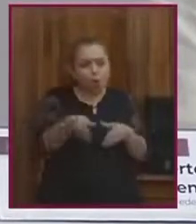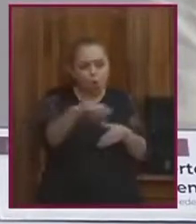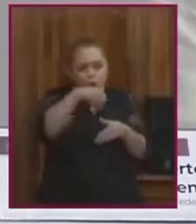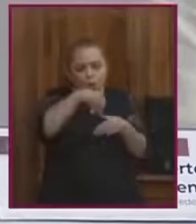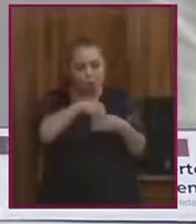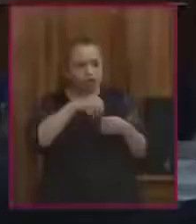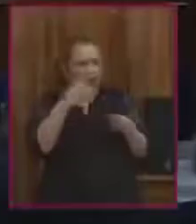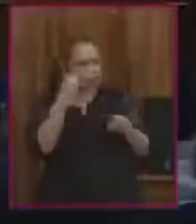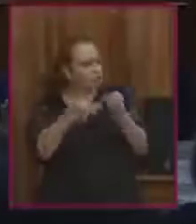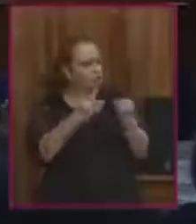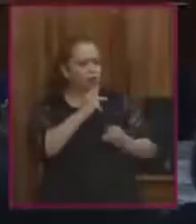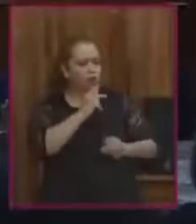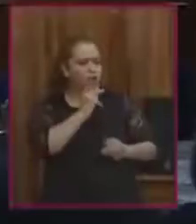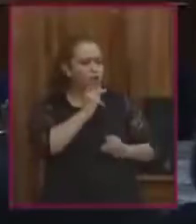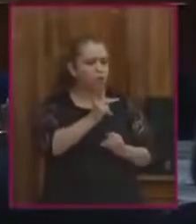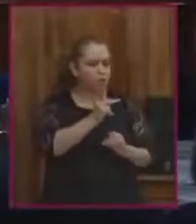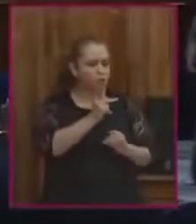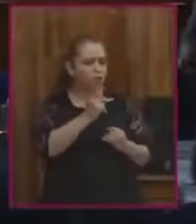las voces?